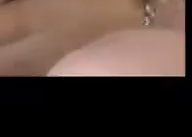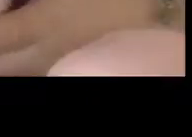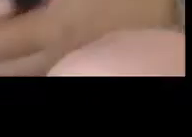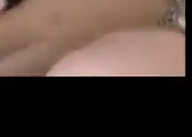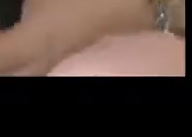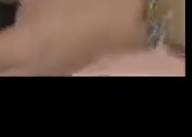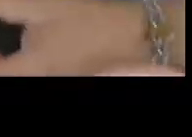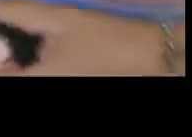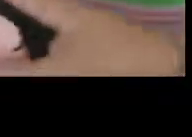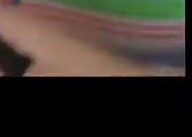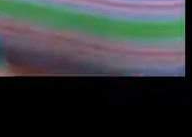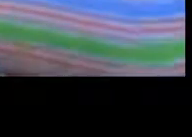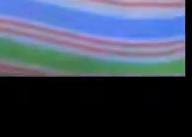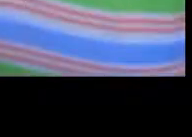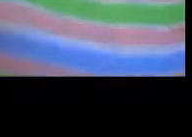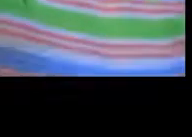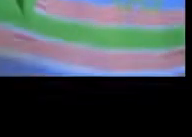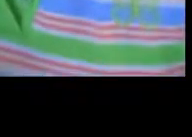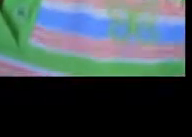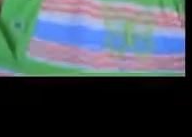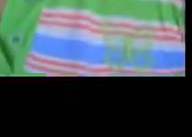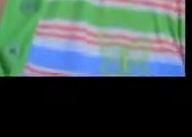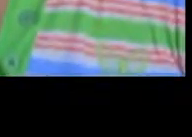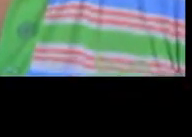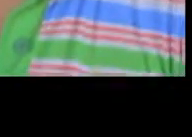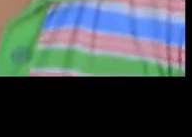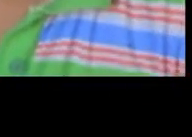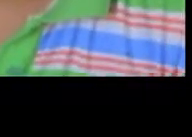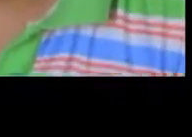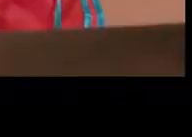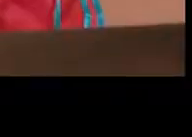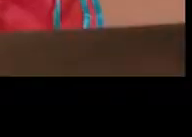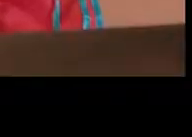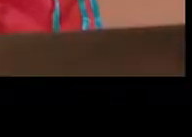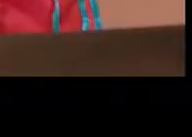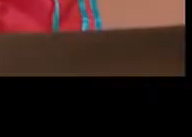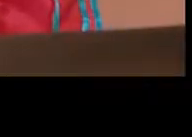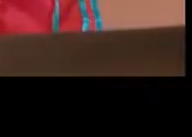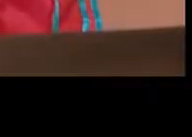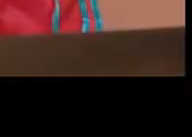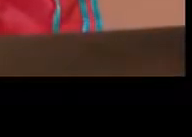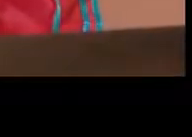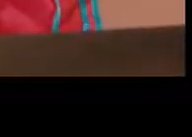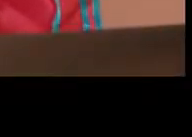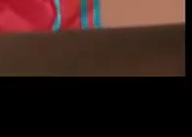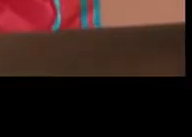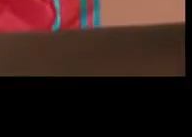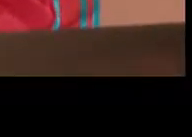Thank you.